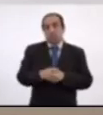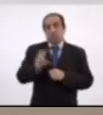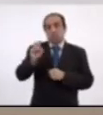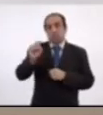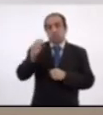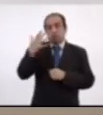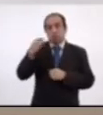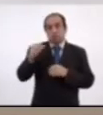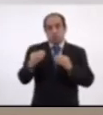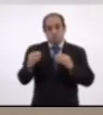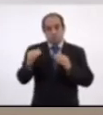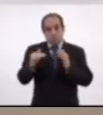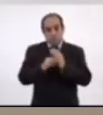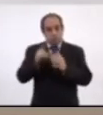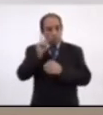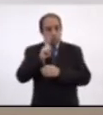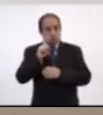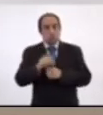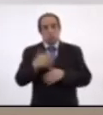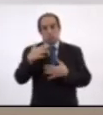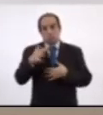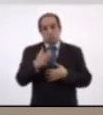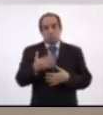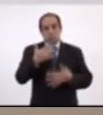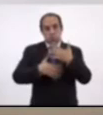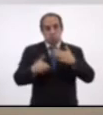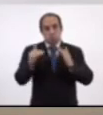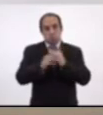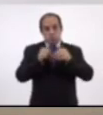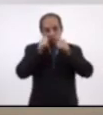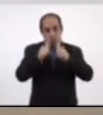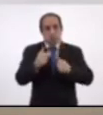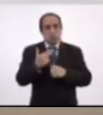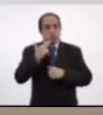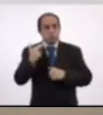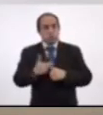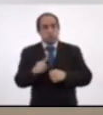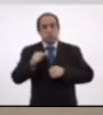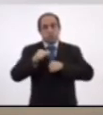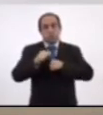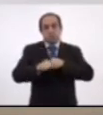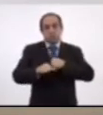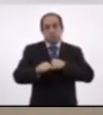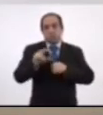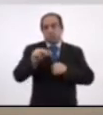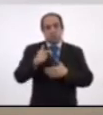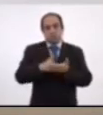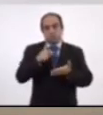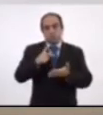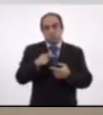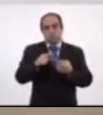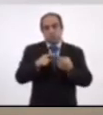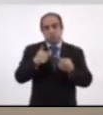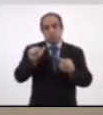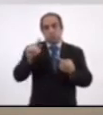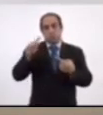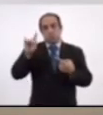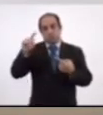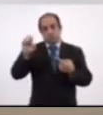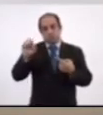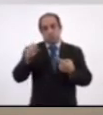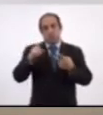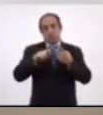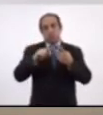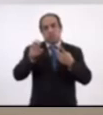más o menos como 15,000 atenciones de urgencias quirúrgicas no graves entre apendicitis, hernias,